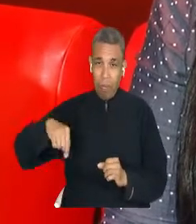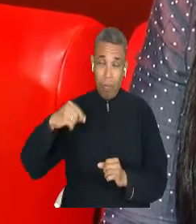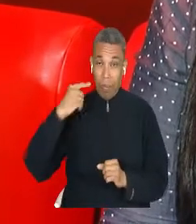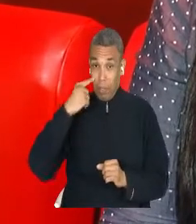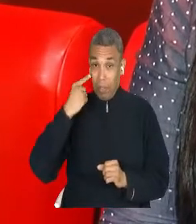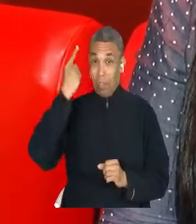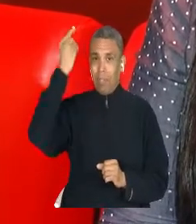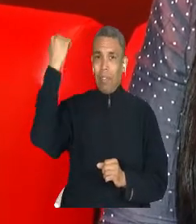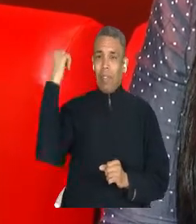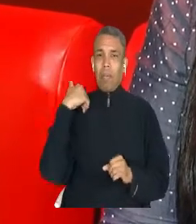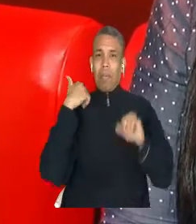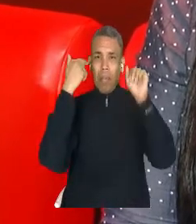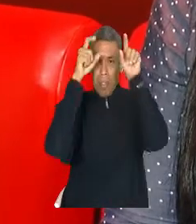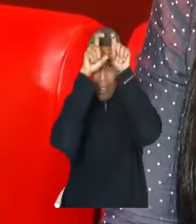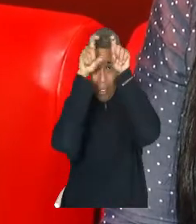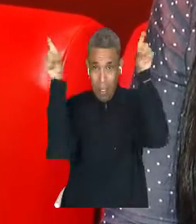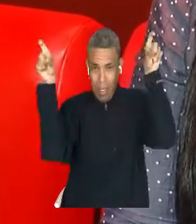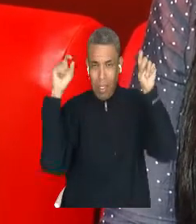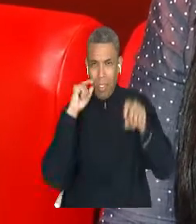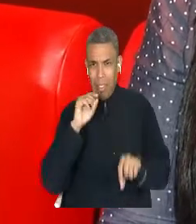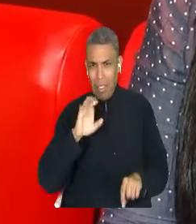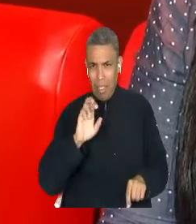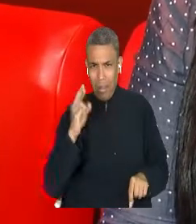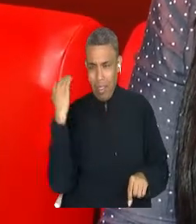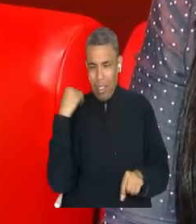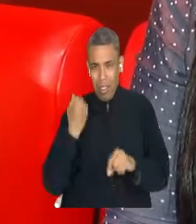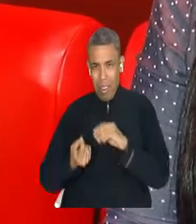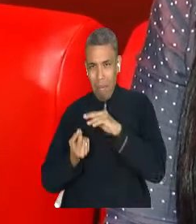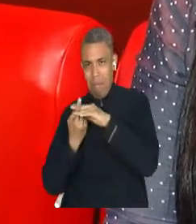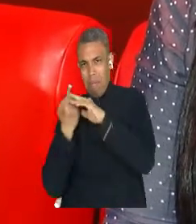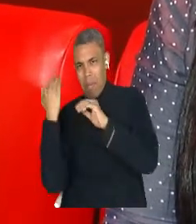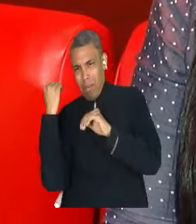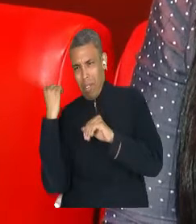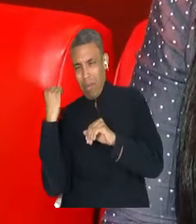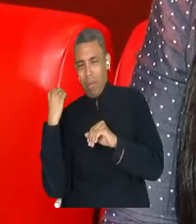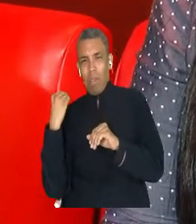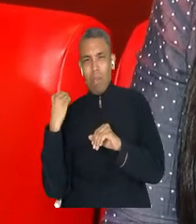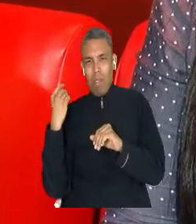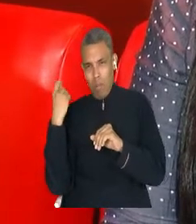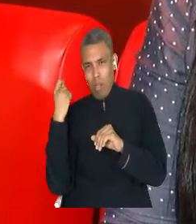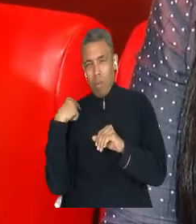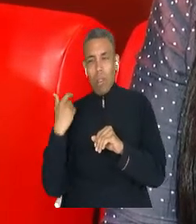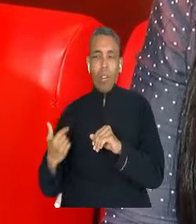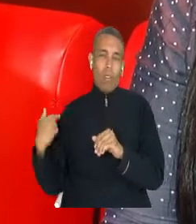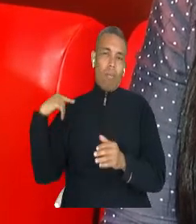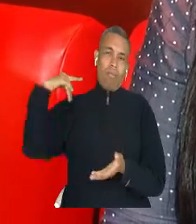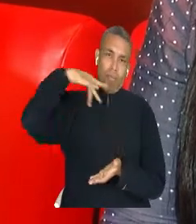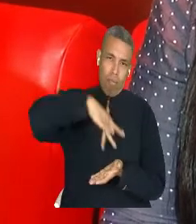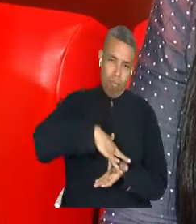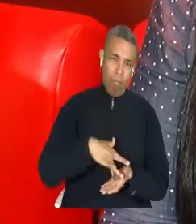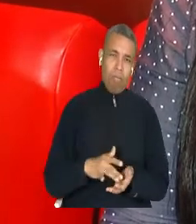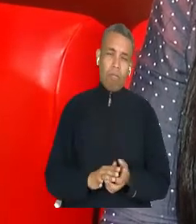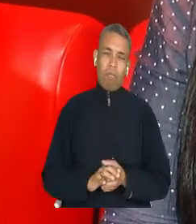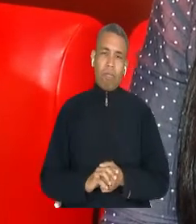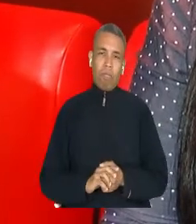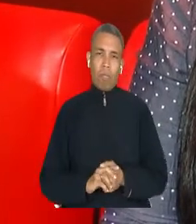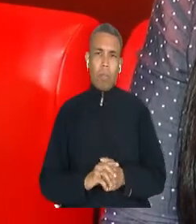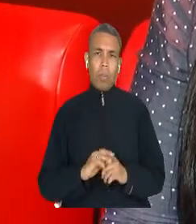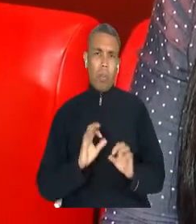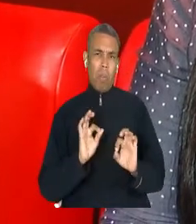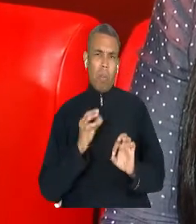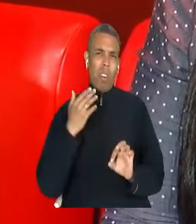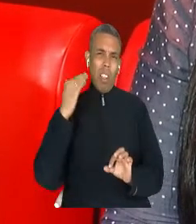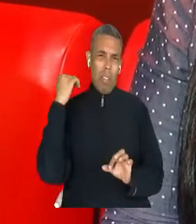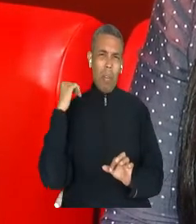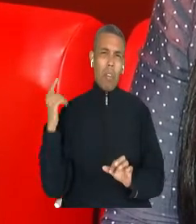inauguración y durante todos los fines de semana he estado acá, inclusive viajaba desde Bogotá a hacer presentaciones en la cervecería, y pues creo